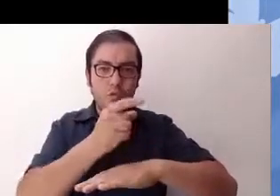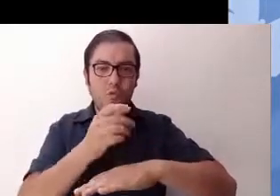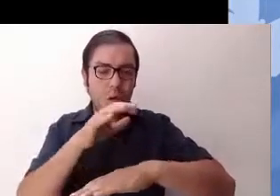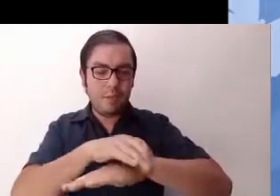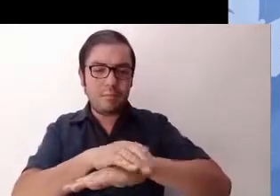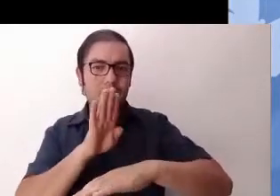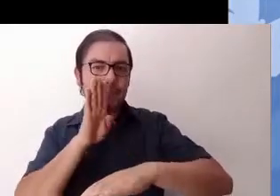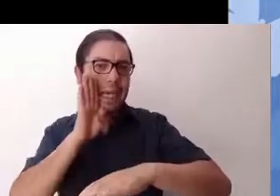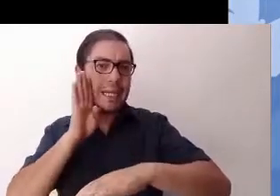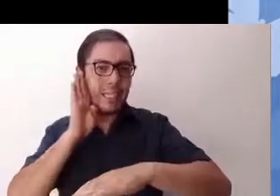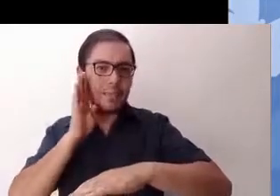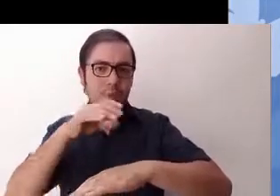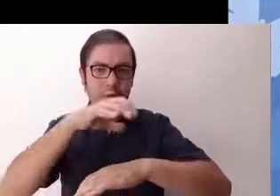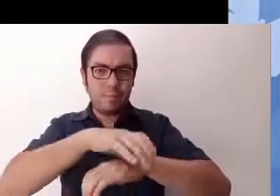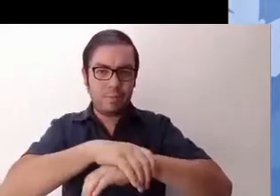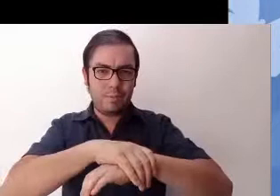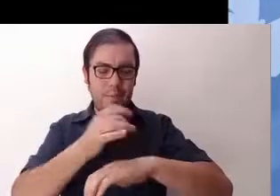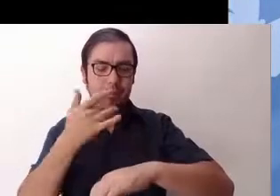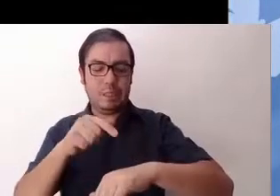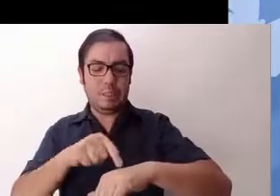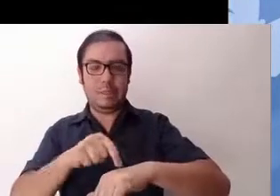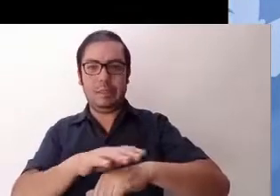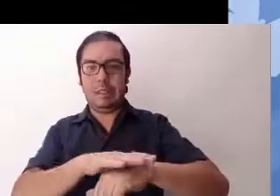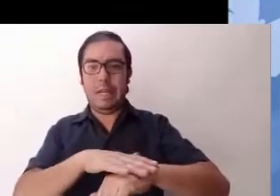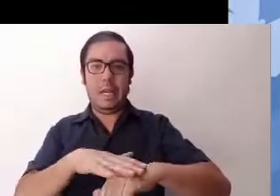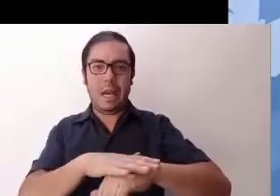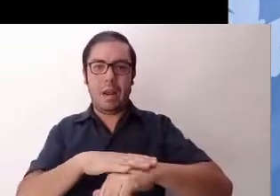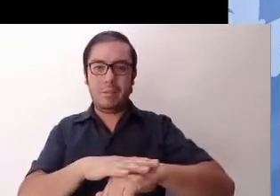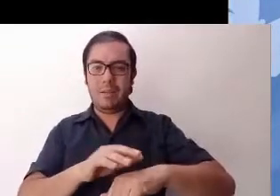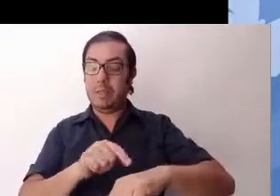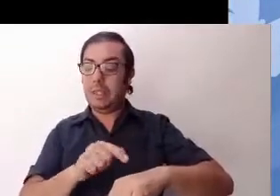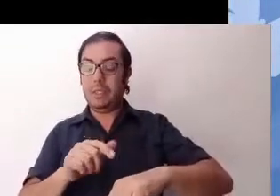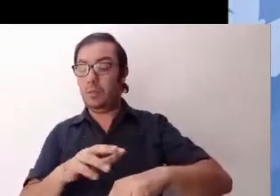estar herida, por lo tanto tenemos que protegerla del medio externo.